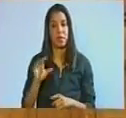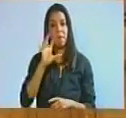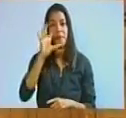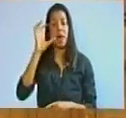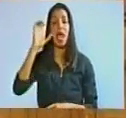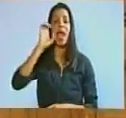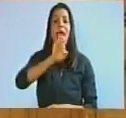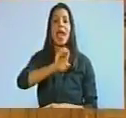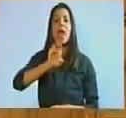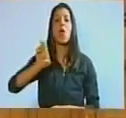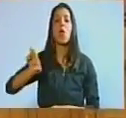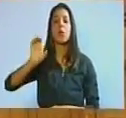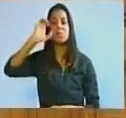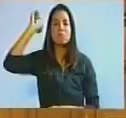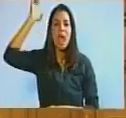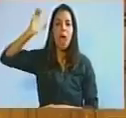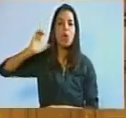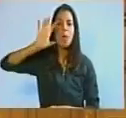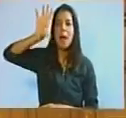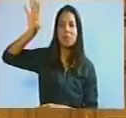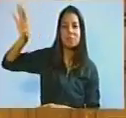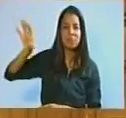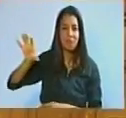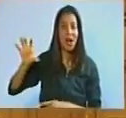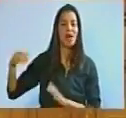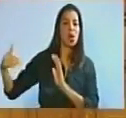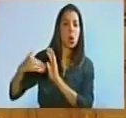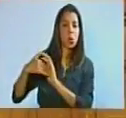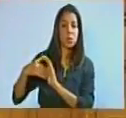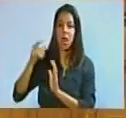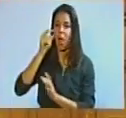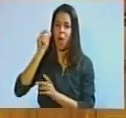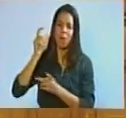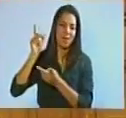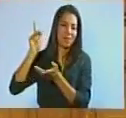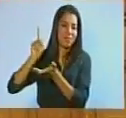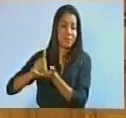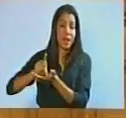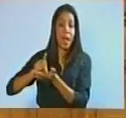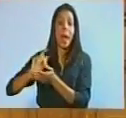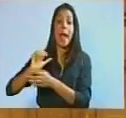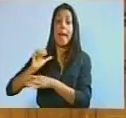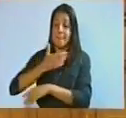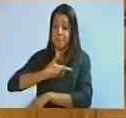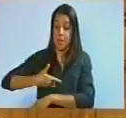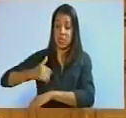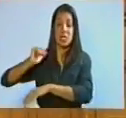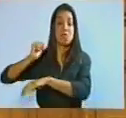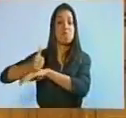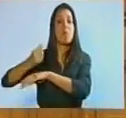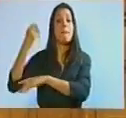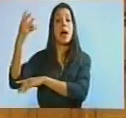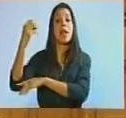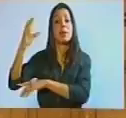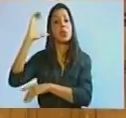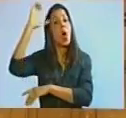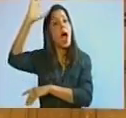Europea. Él y Antonio Tajani, que es el presidente del Parlamento Europeo, una